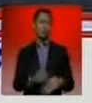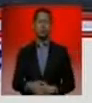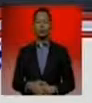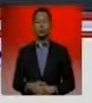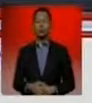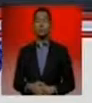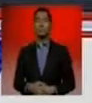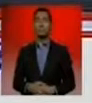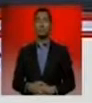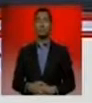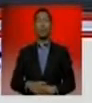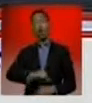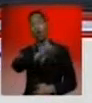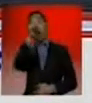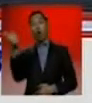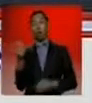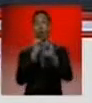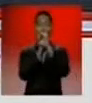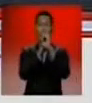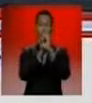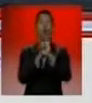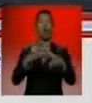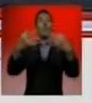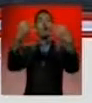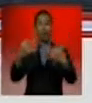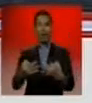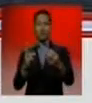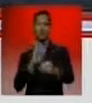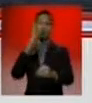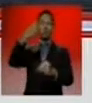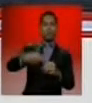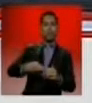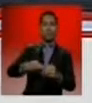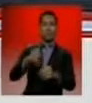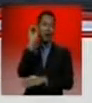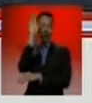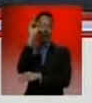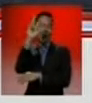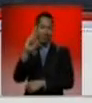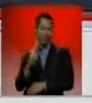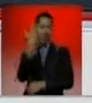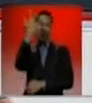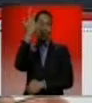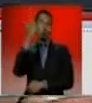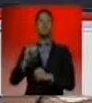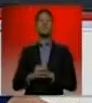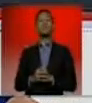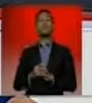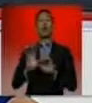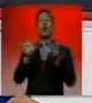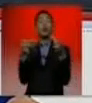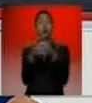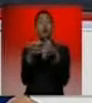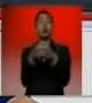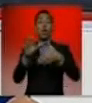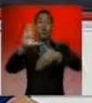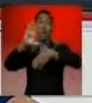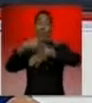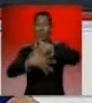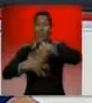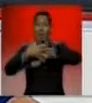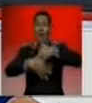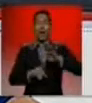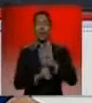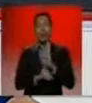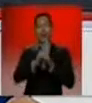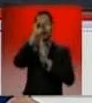Y otra de las instituciones que confirmaron su presencia en Hábitat 3 fue la Asociación Latinoamericana de Instituciones Financieras para el Desarrollo.